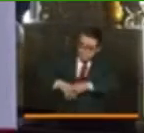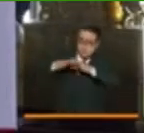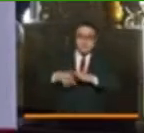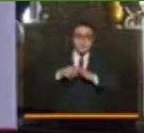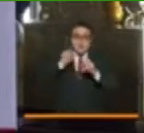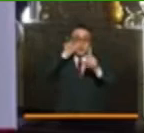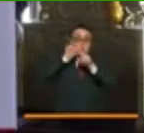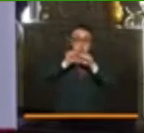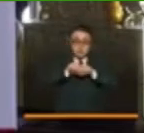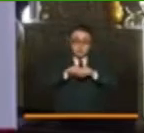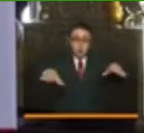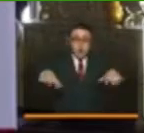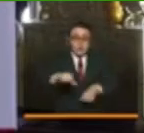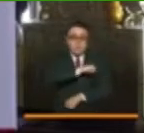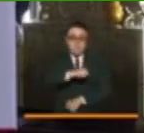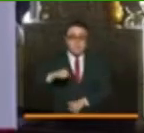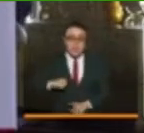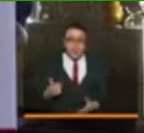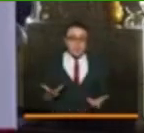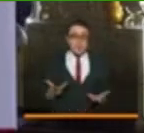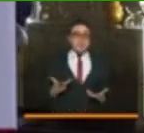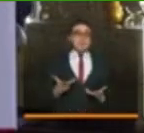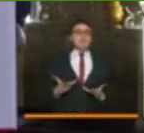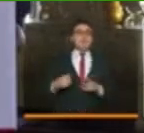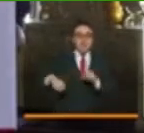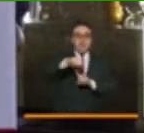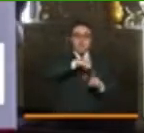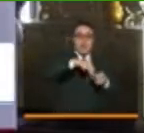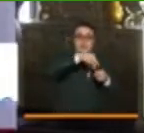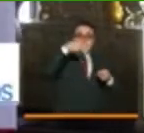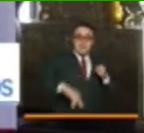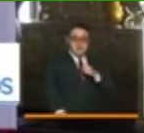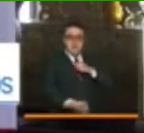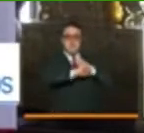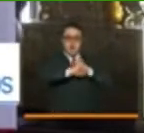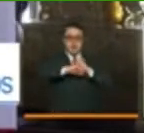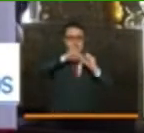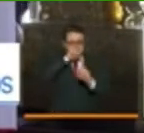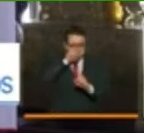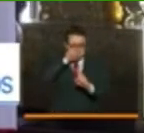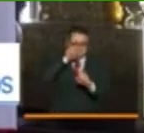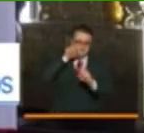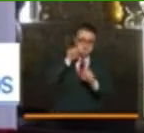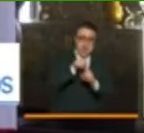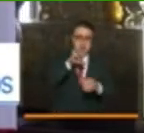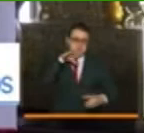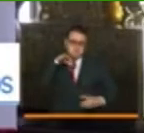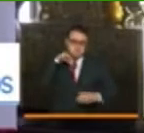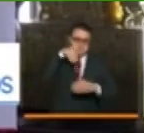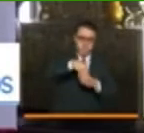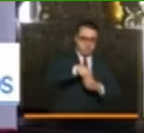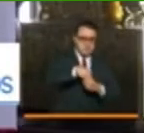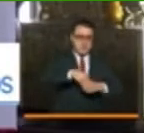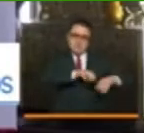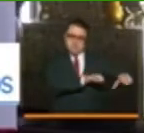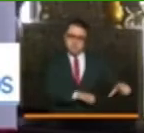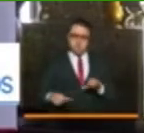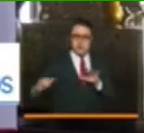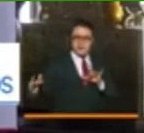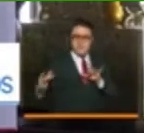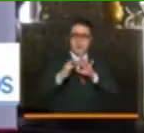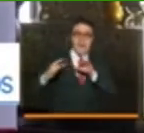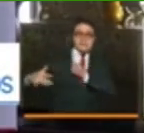capacidad pública, privada y con el apoyo de la sociedad civil para intervenir con acciones absolutamente